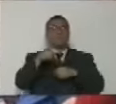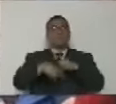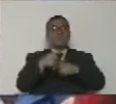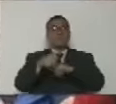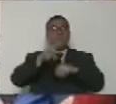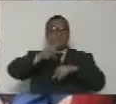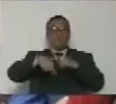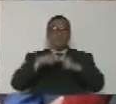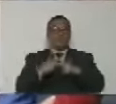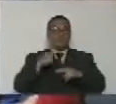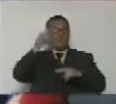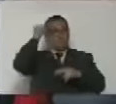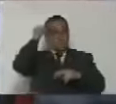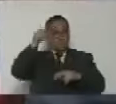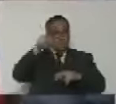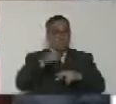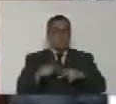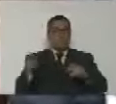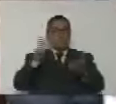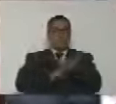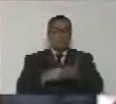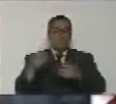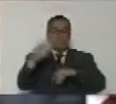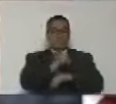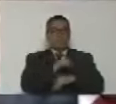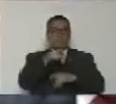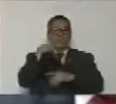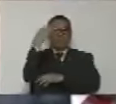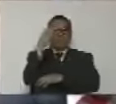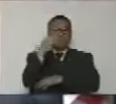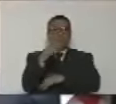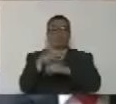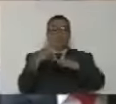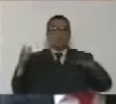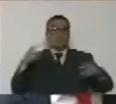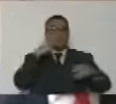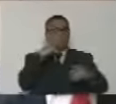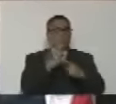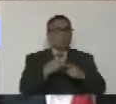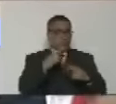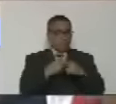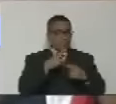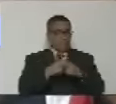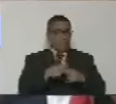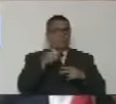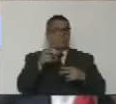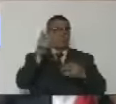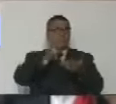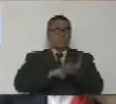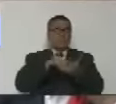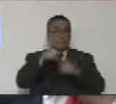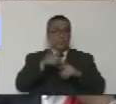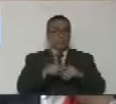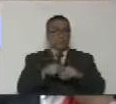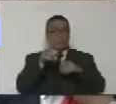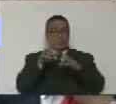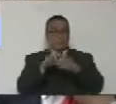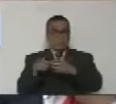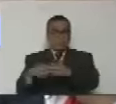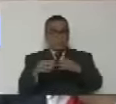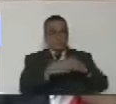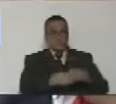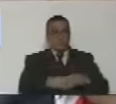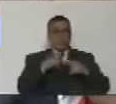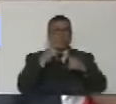Puerto Cabello, hoy debemos retomarlo. Hoy en Colombia hay una gran amenaza de nuevo de esos sectores conservadores, y